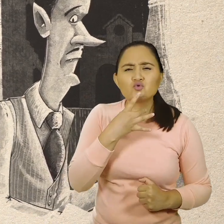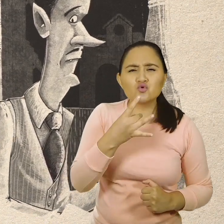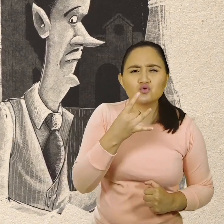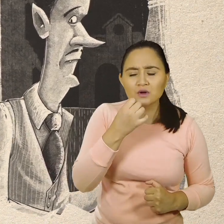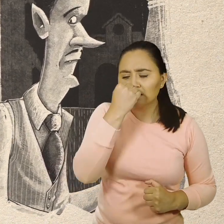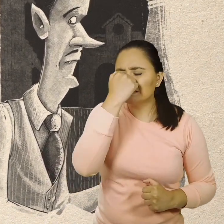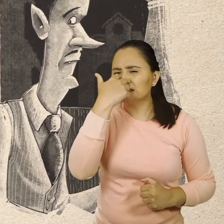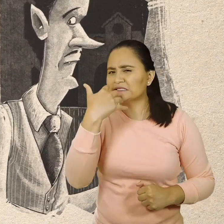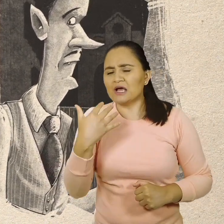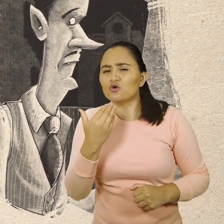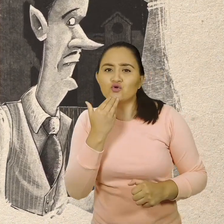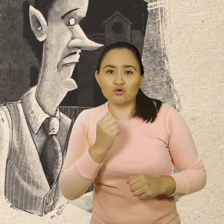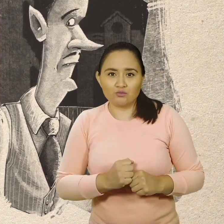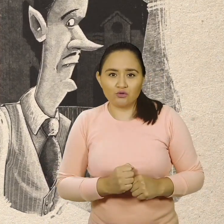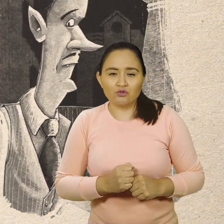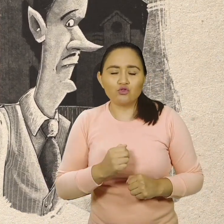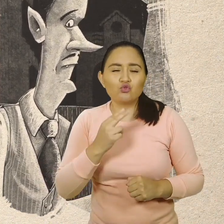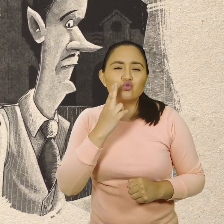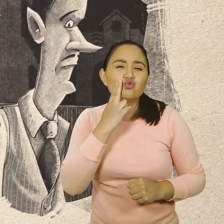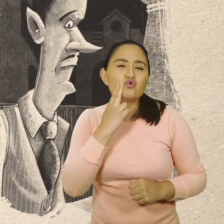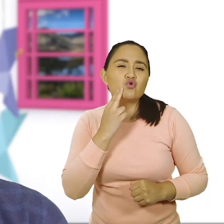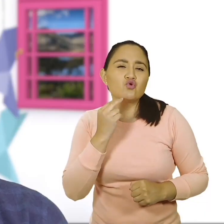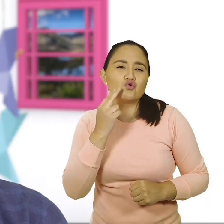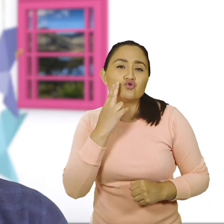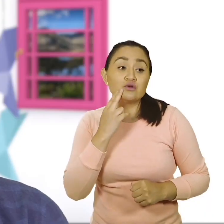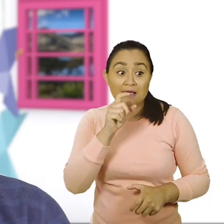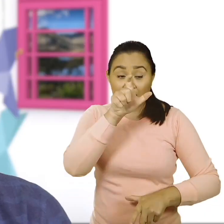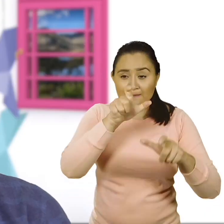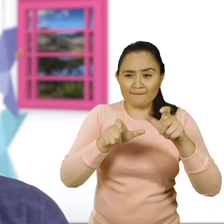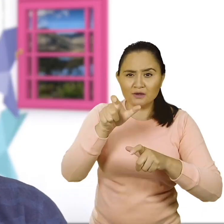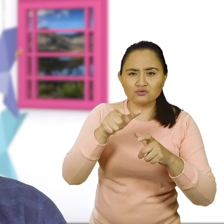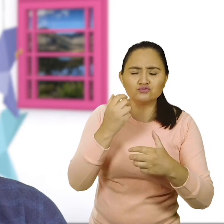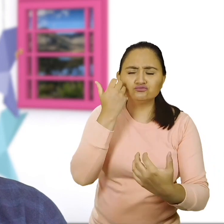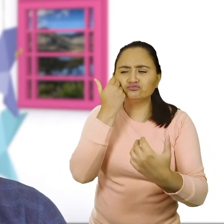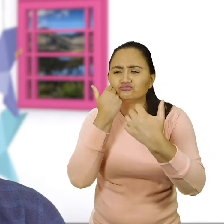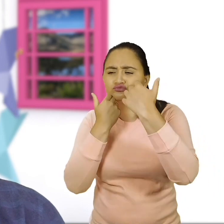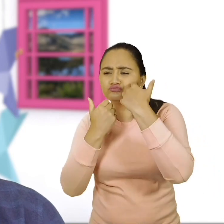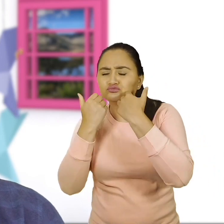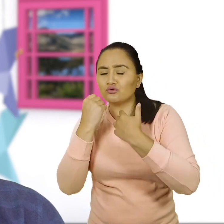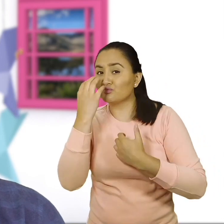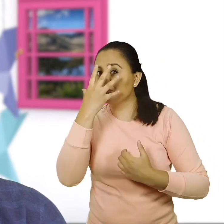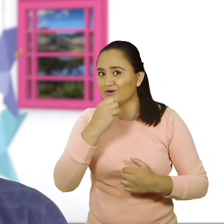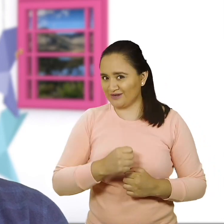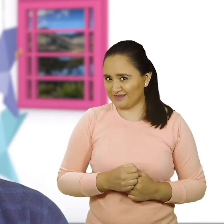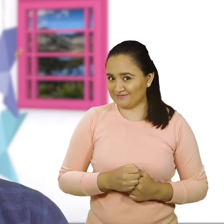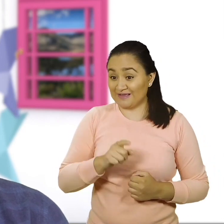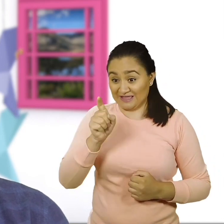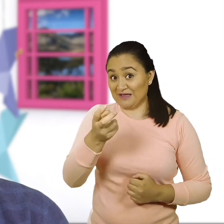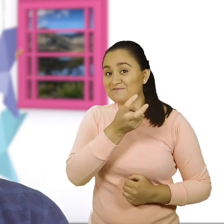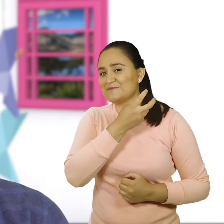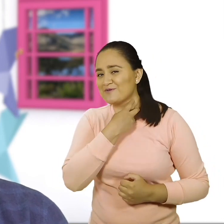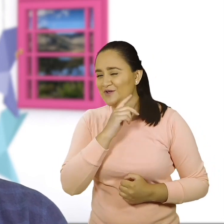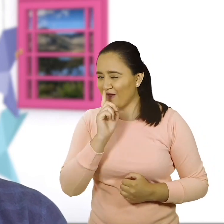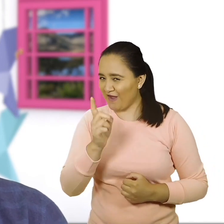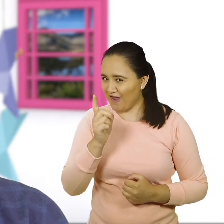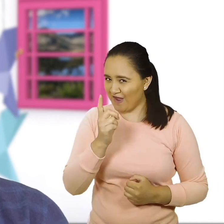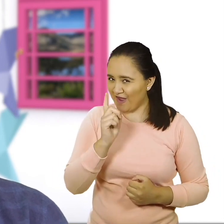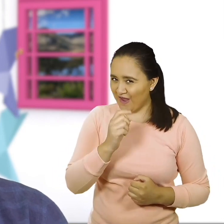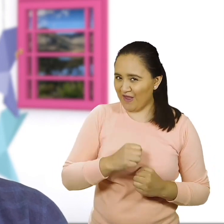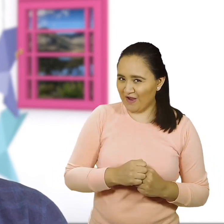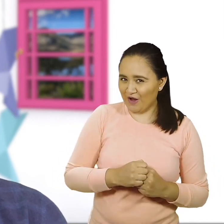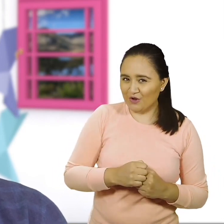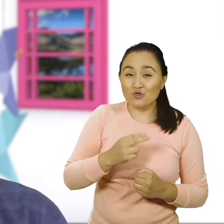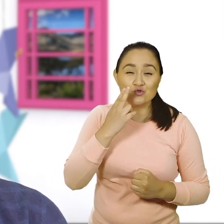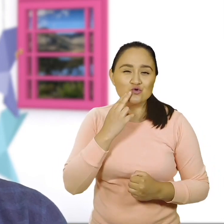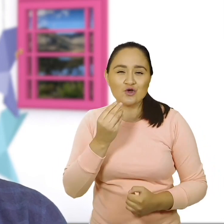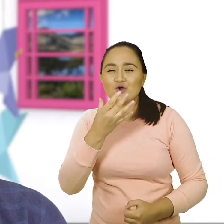por el contrario, la sangre de la gente dulce, porque desde pequeño tuvo fama de goloso, y es